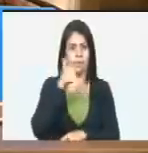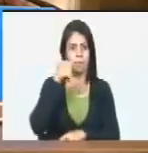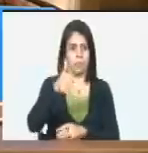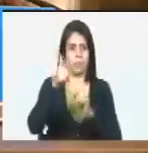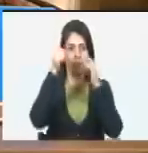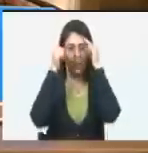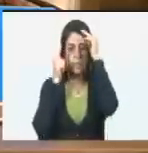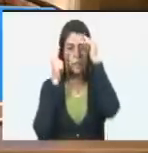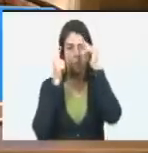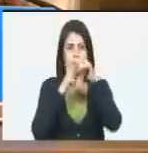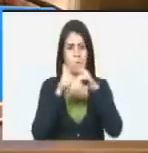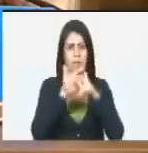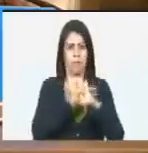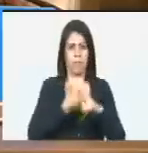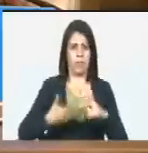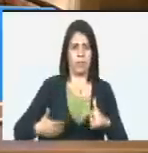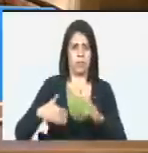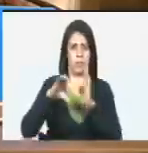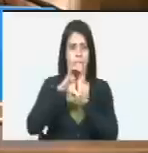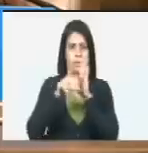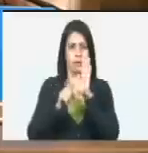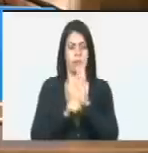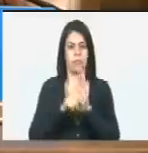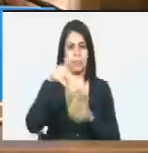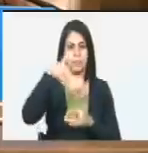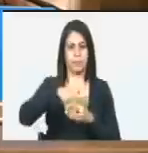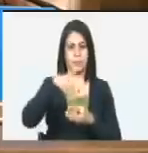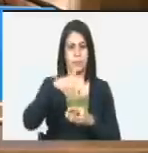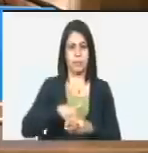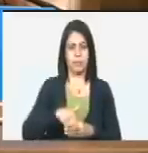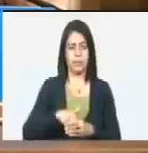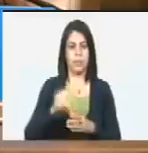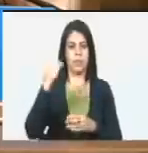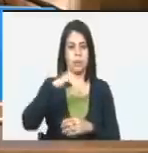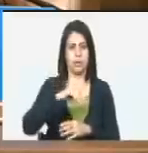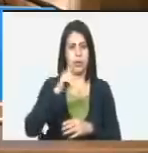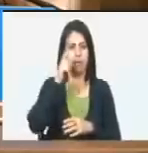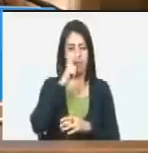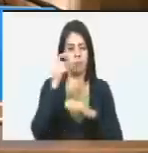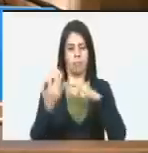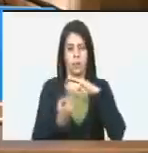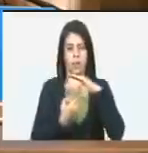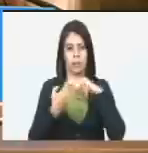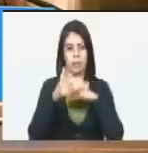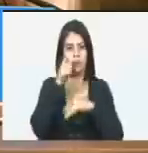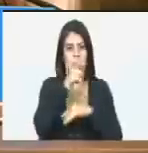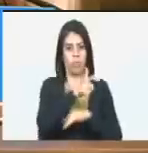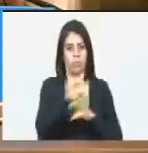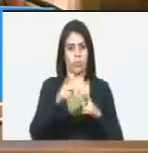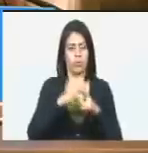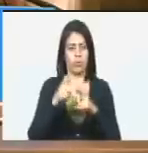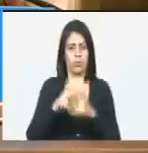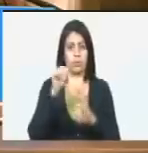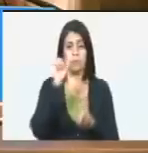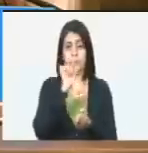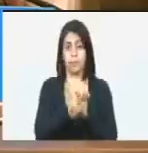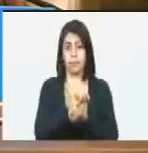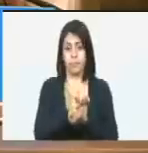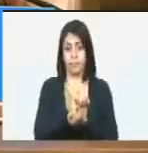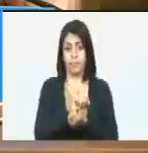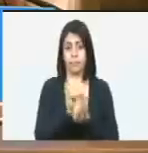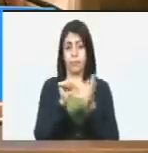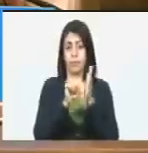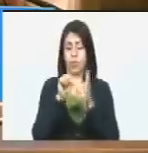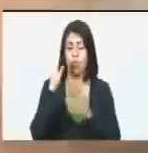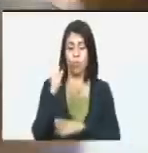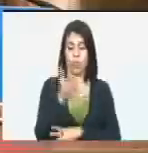como presidente constitucional electo por las bases populares, quien permanecía privado de libertad arbitrariamente por